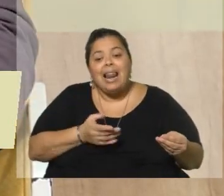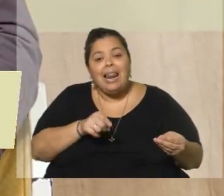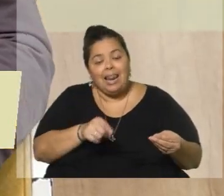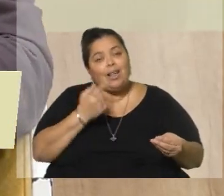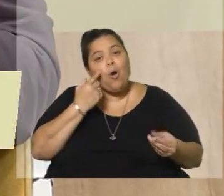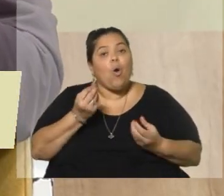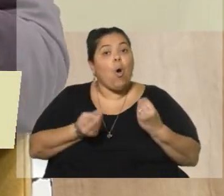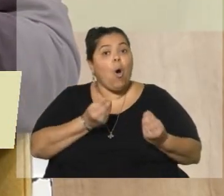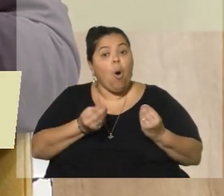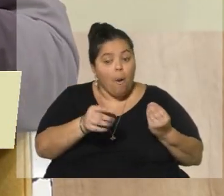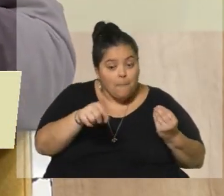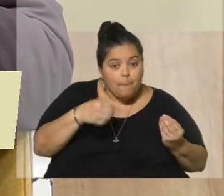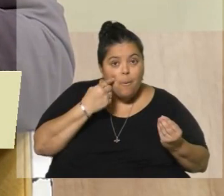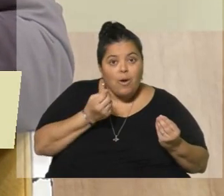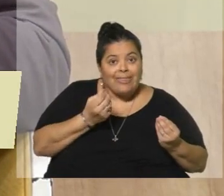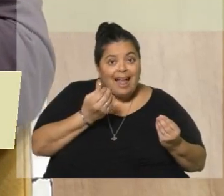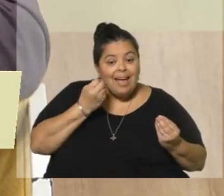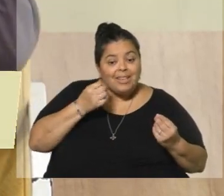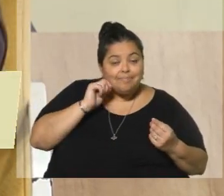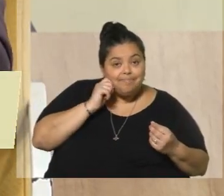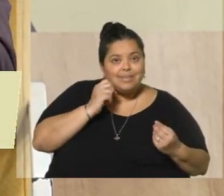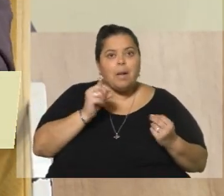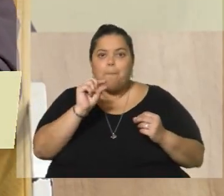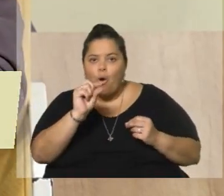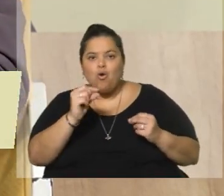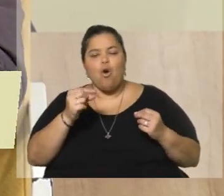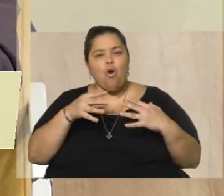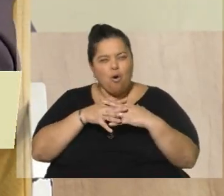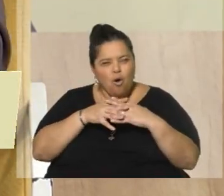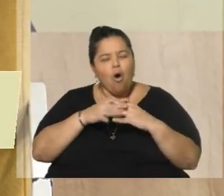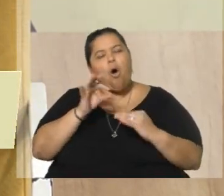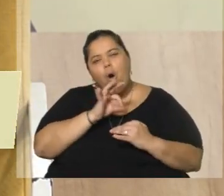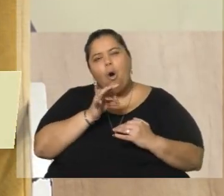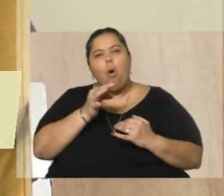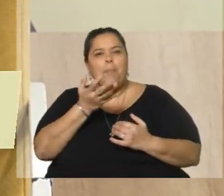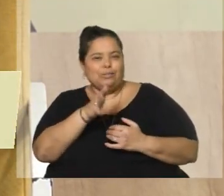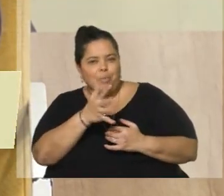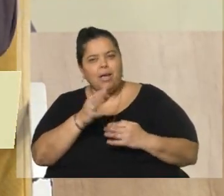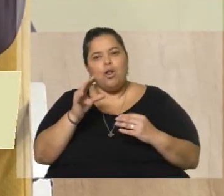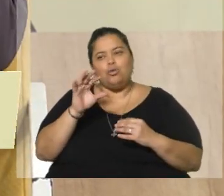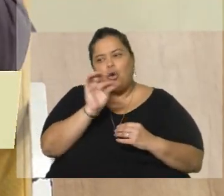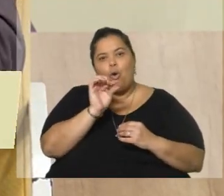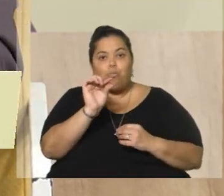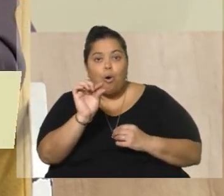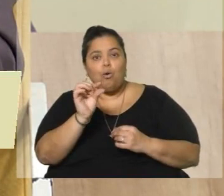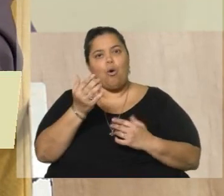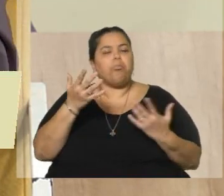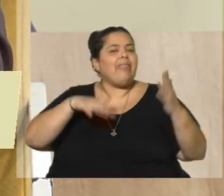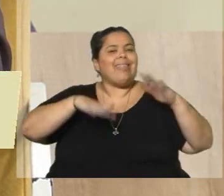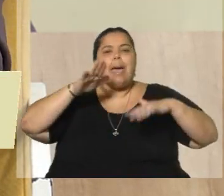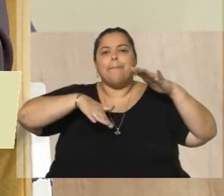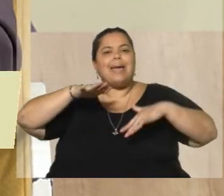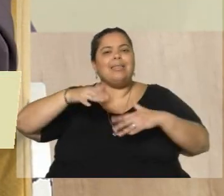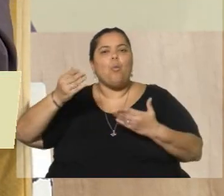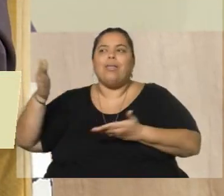también depende Si vos querés un tipo No sé mucho estado poco tostado medio que es lo que uno a veces ve en los paquetes que vienen digamos